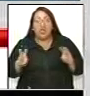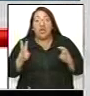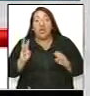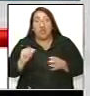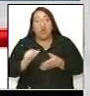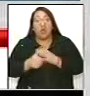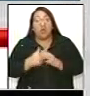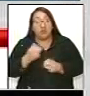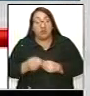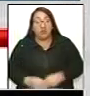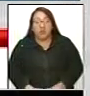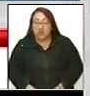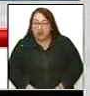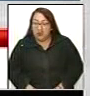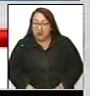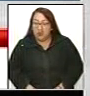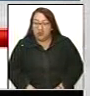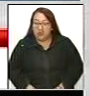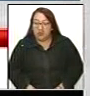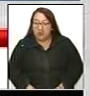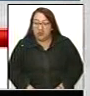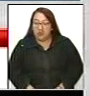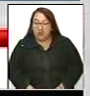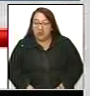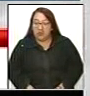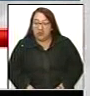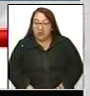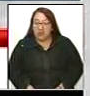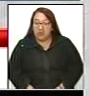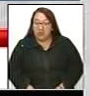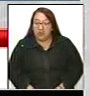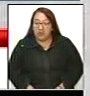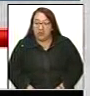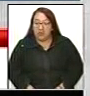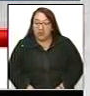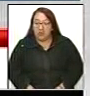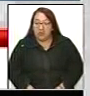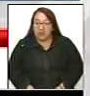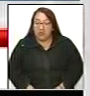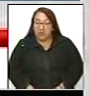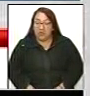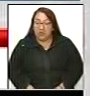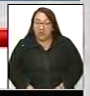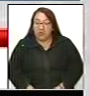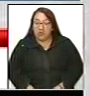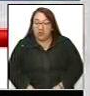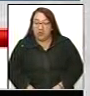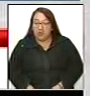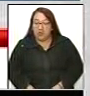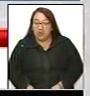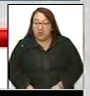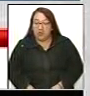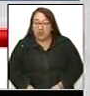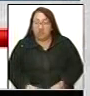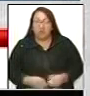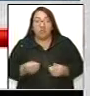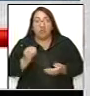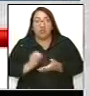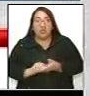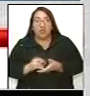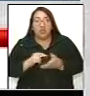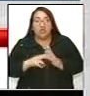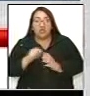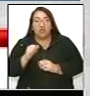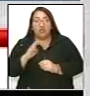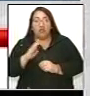de expresión propia de los maestros, son materiales que no se utilizan. Mucho más aún cuando el